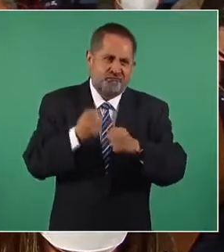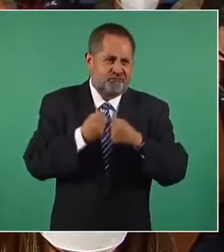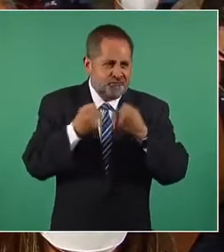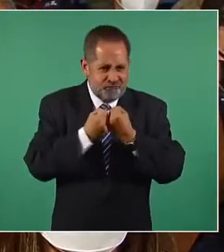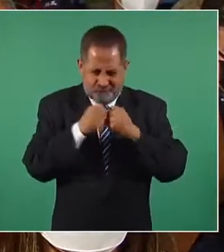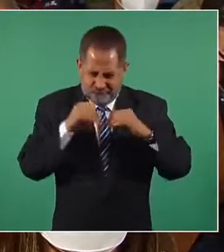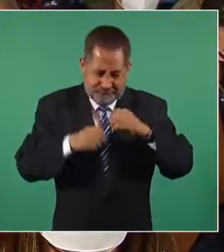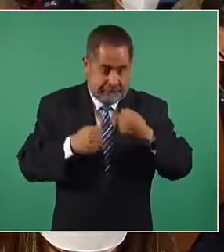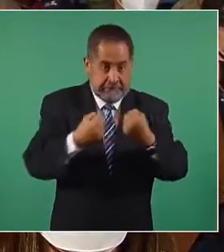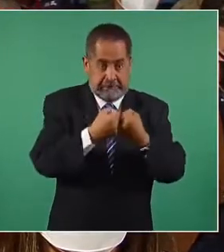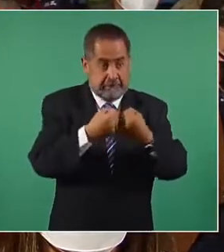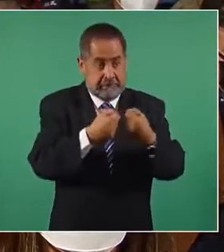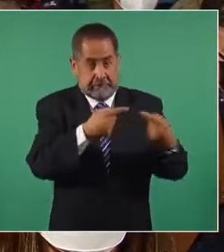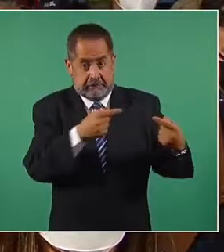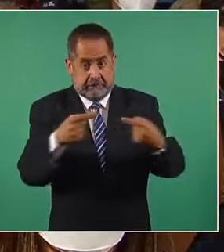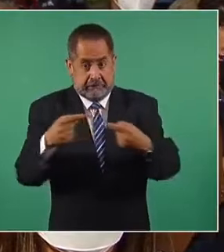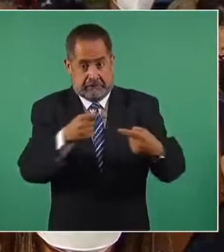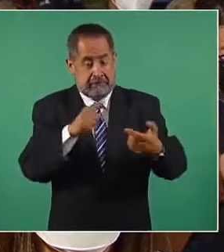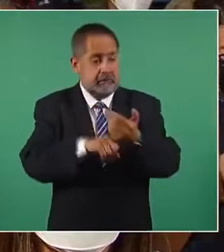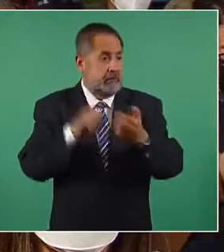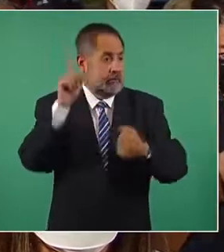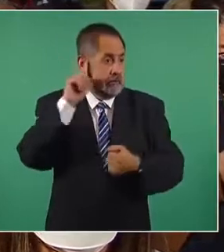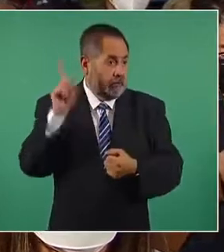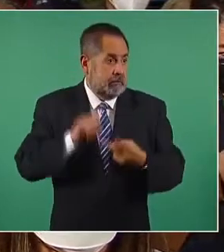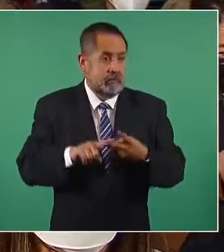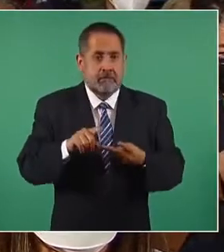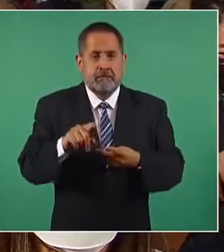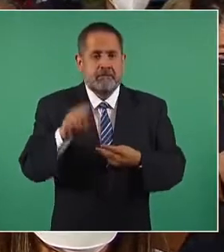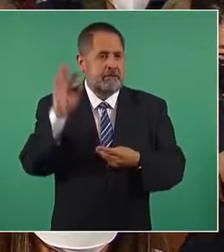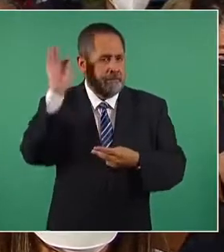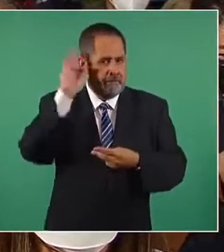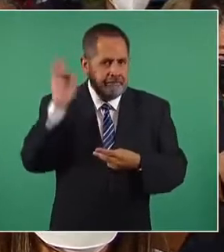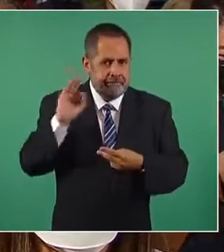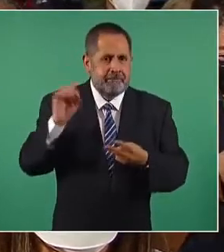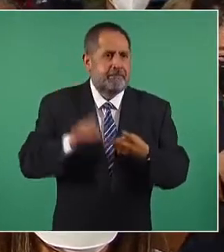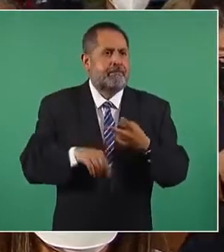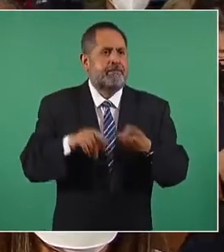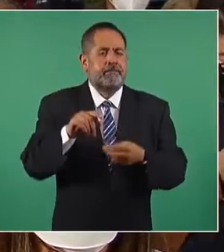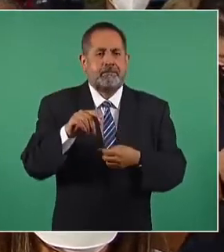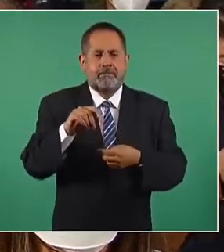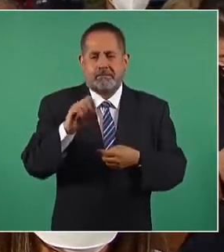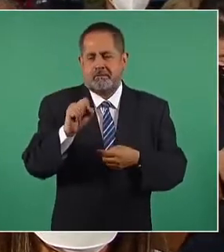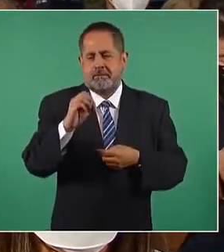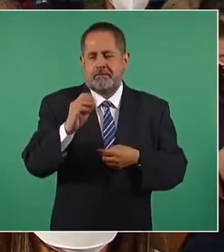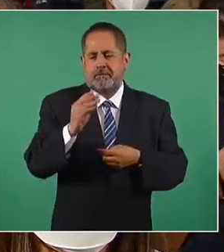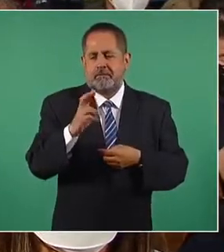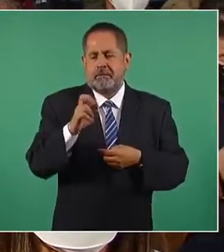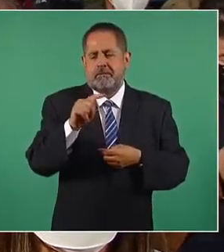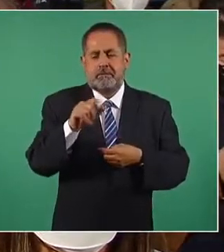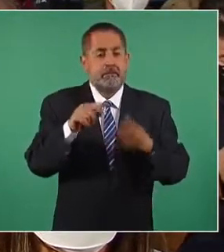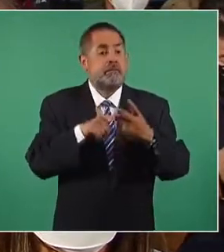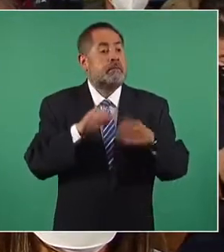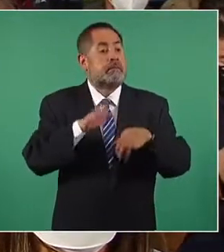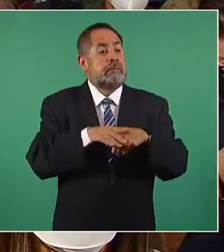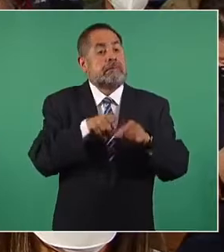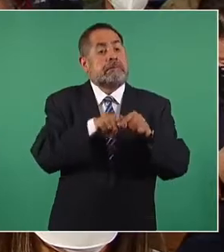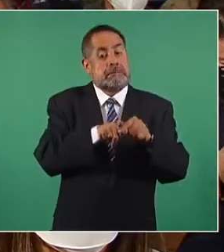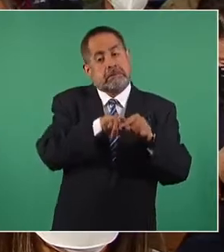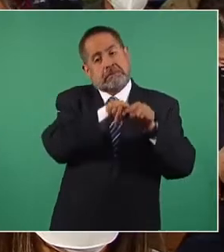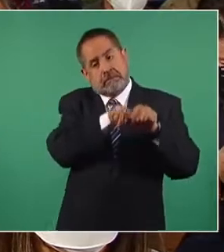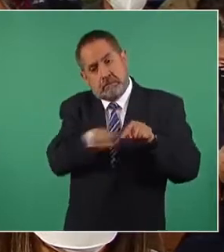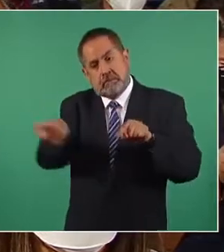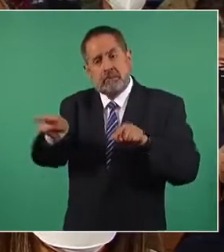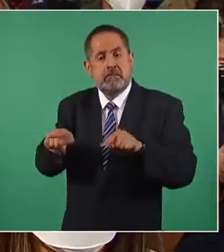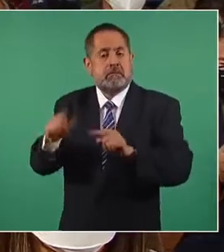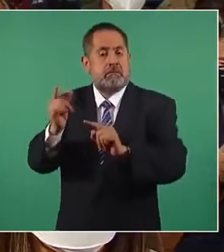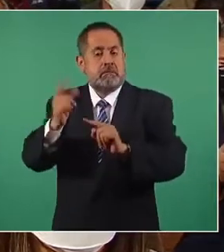esta disputa en Zacatecas, Valparaíso, Fresnillo, Sombrerete, pues que precisamente es la ruta para llegar al Golfo